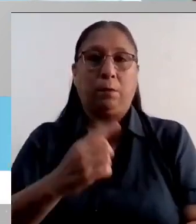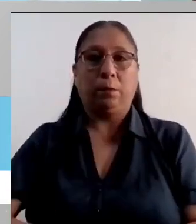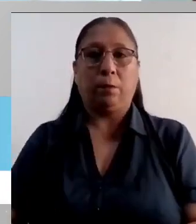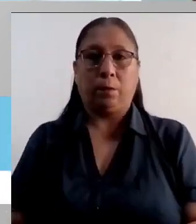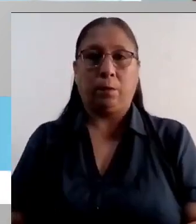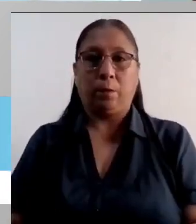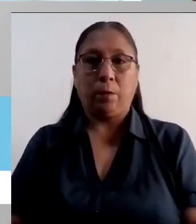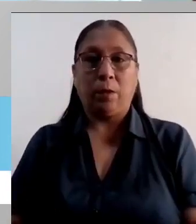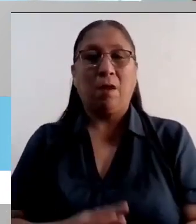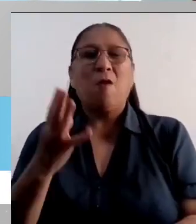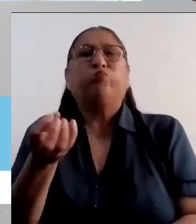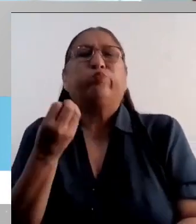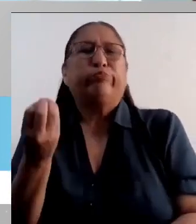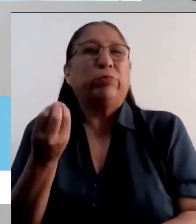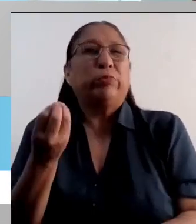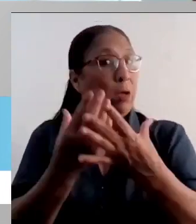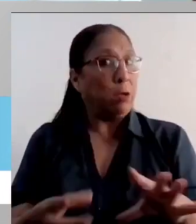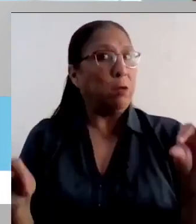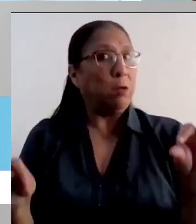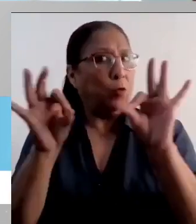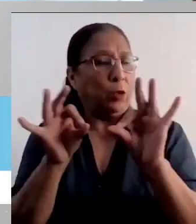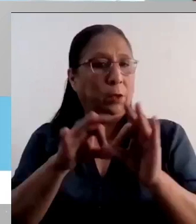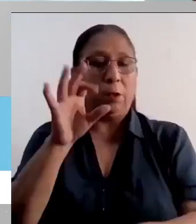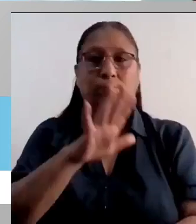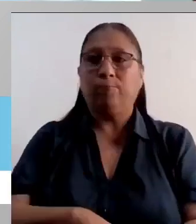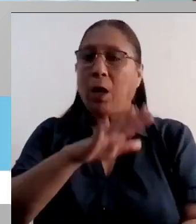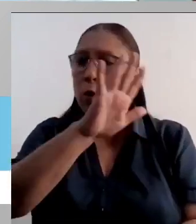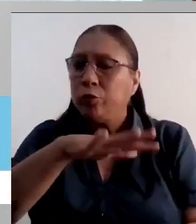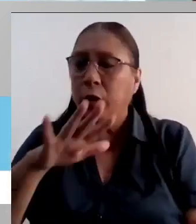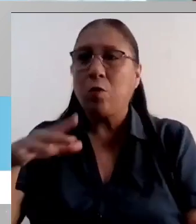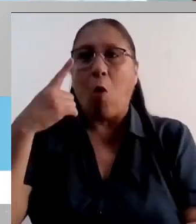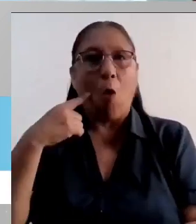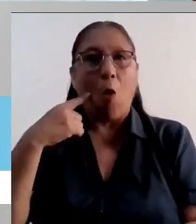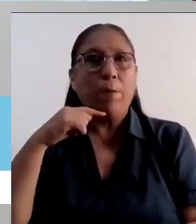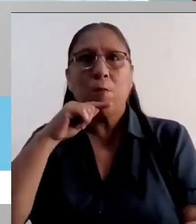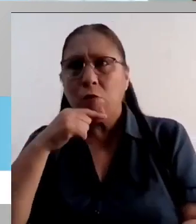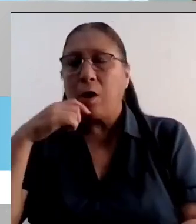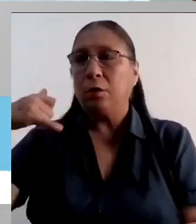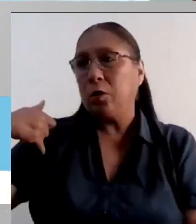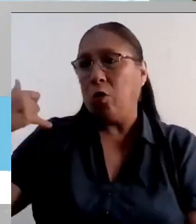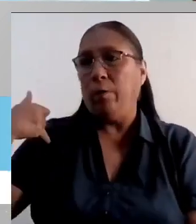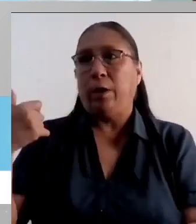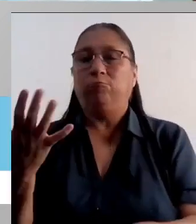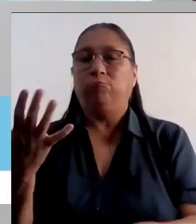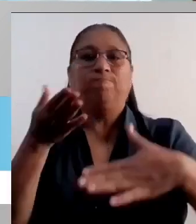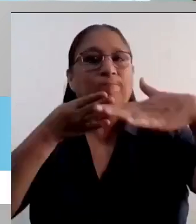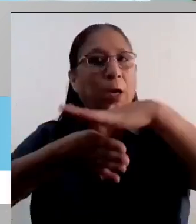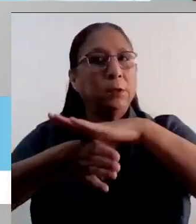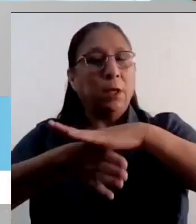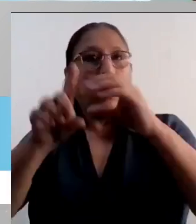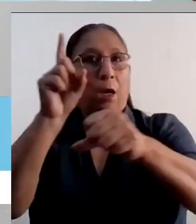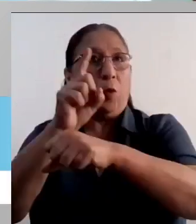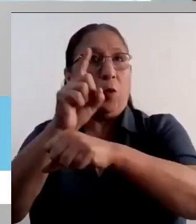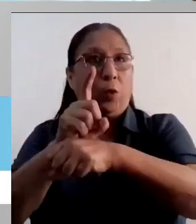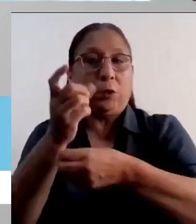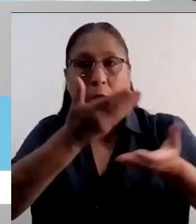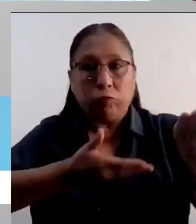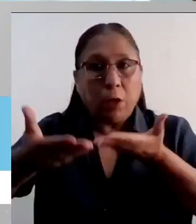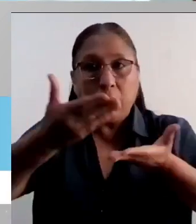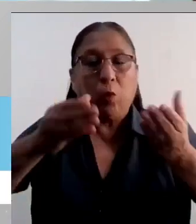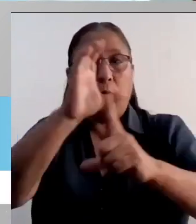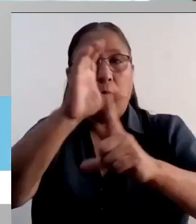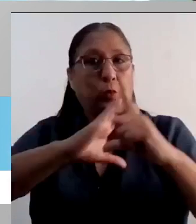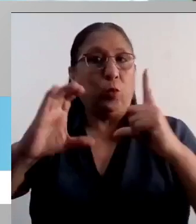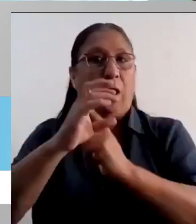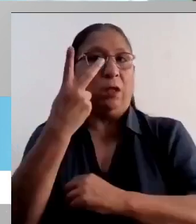¿Por qué es importante que los niñas y niños adolescentes accedan a la educación intercultural bilingüe? ¿Qué